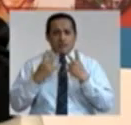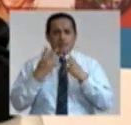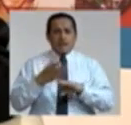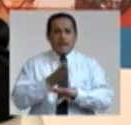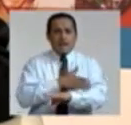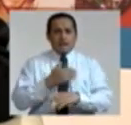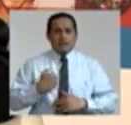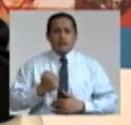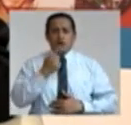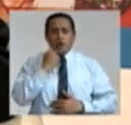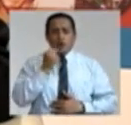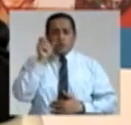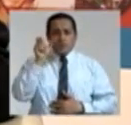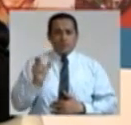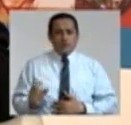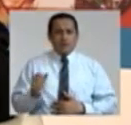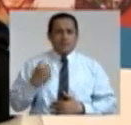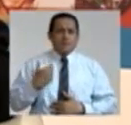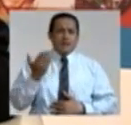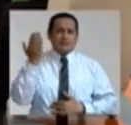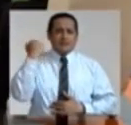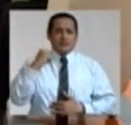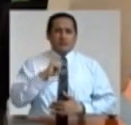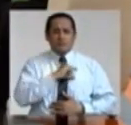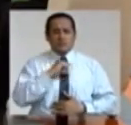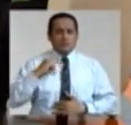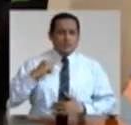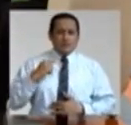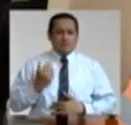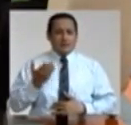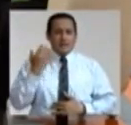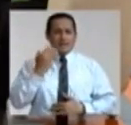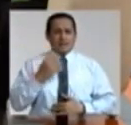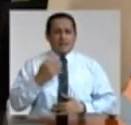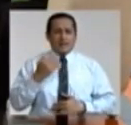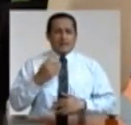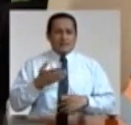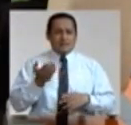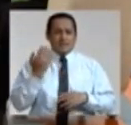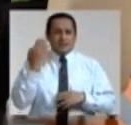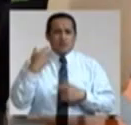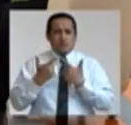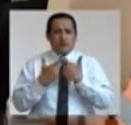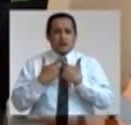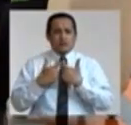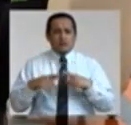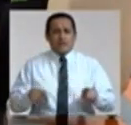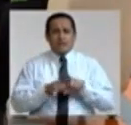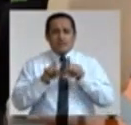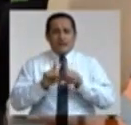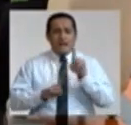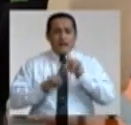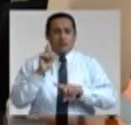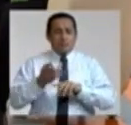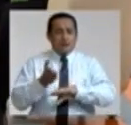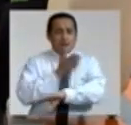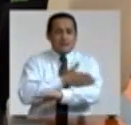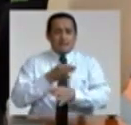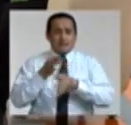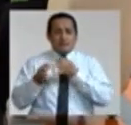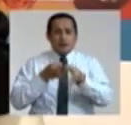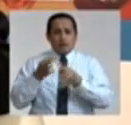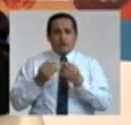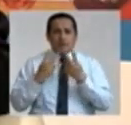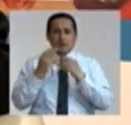muy interesante porque el padre Lancier, este antiguo capellán de algún establecimiento penitenciario, el Lurigancho específicamente, alguna vez